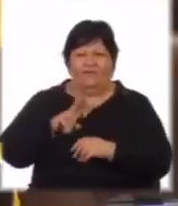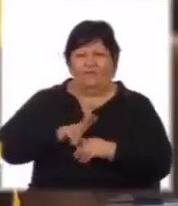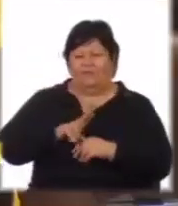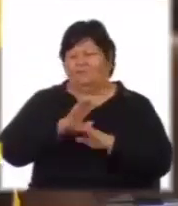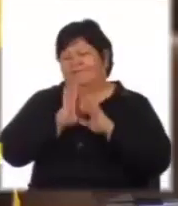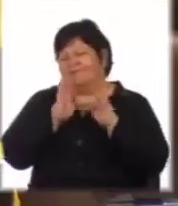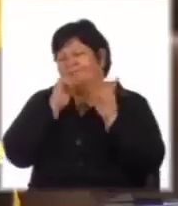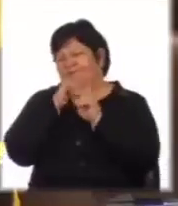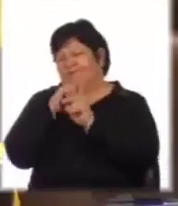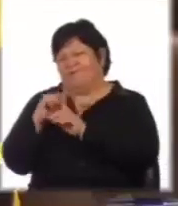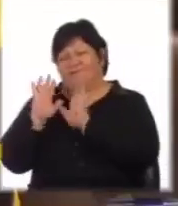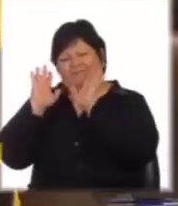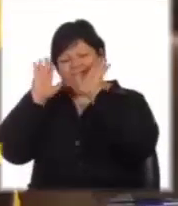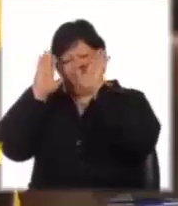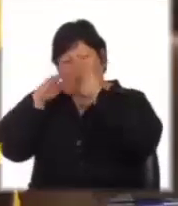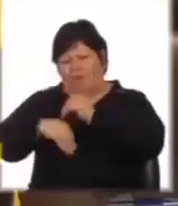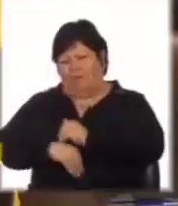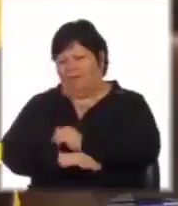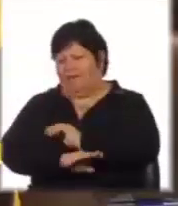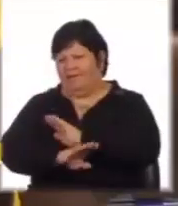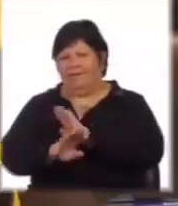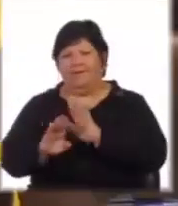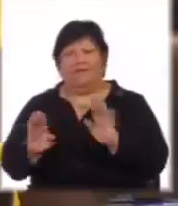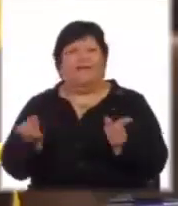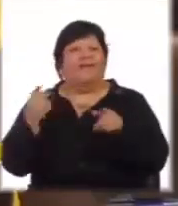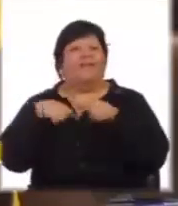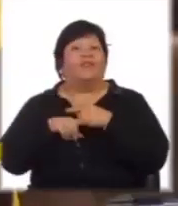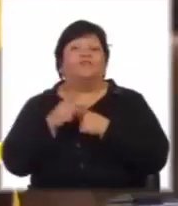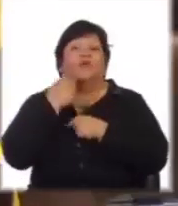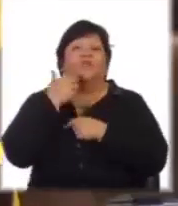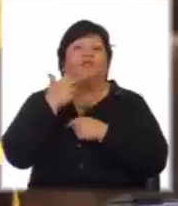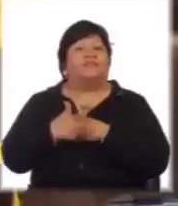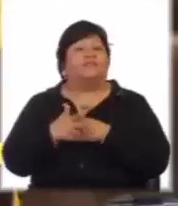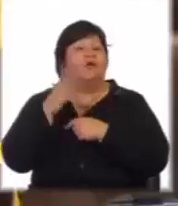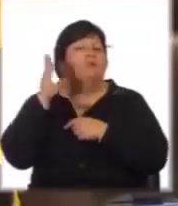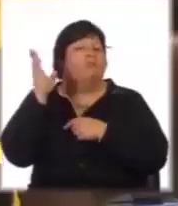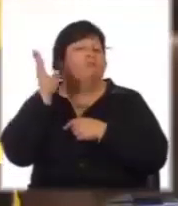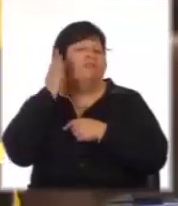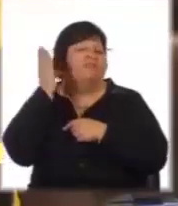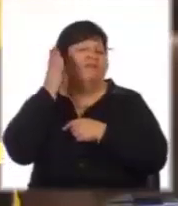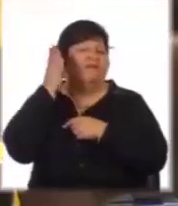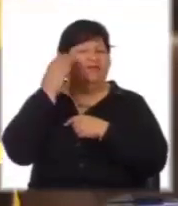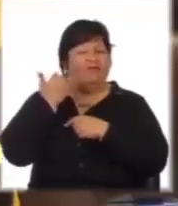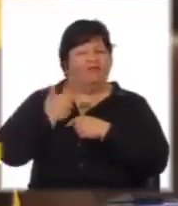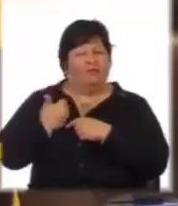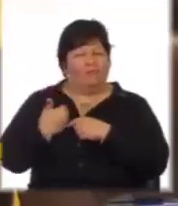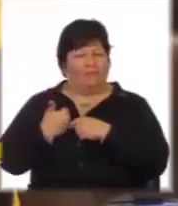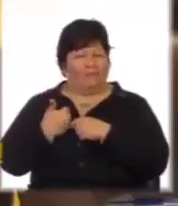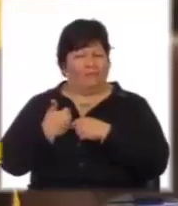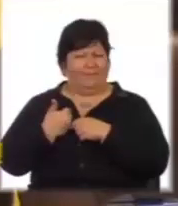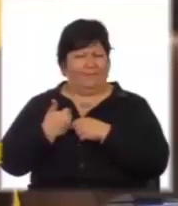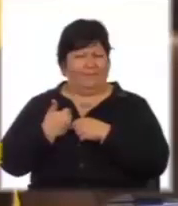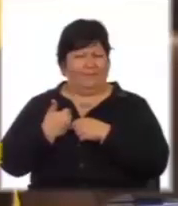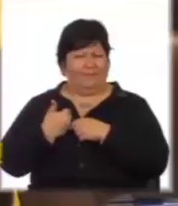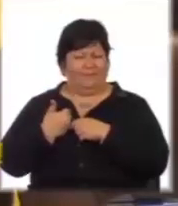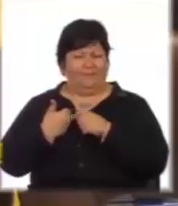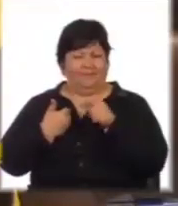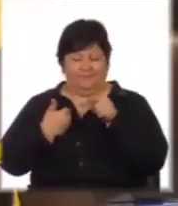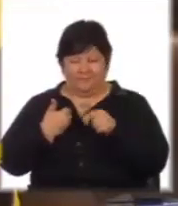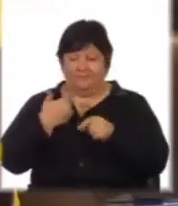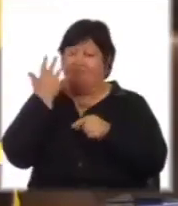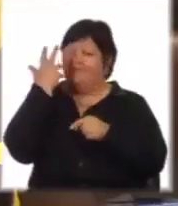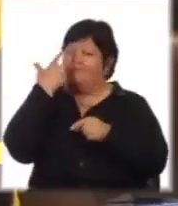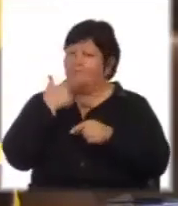sumar. Entonces, cuando hablamos de privilegio, a mí me gustaría mucho más hablar